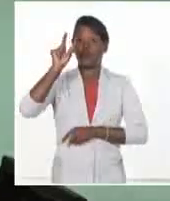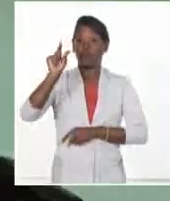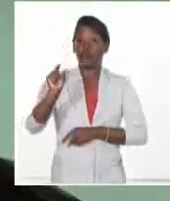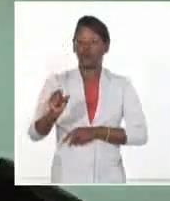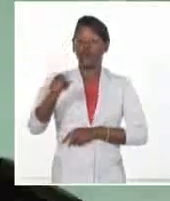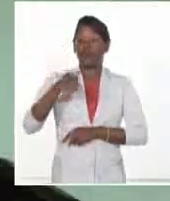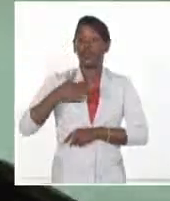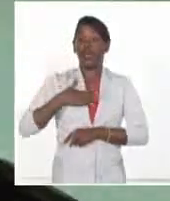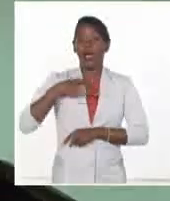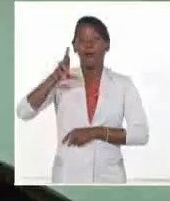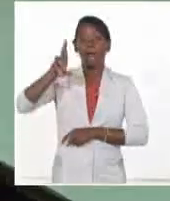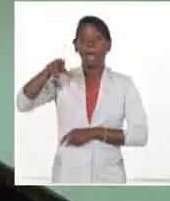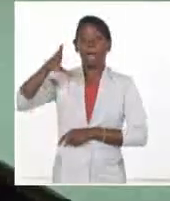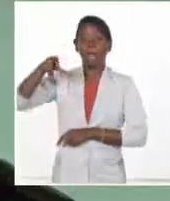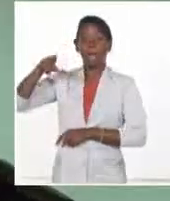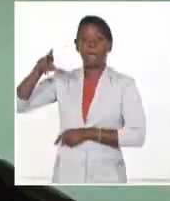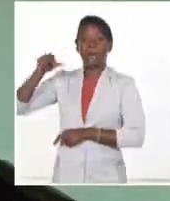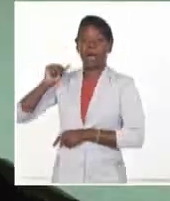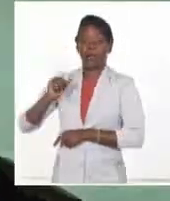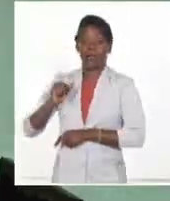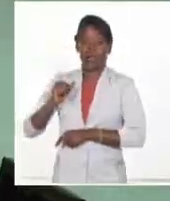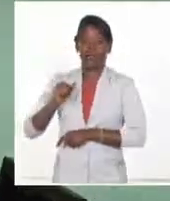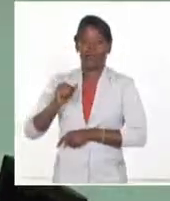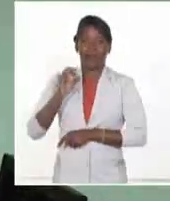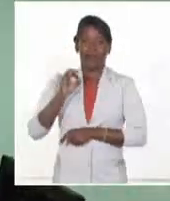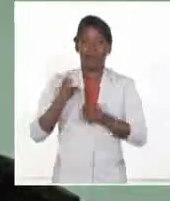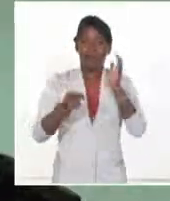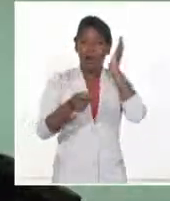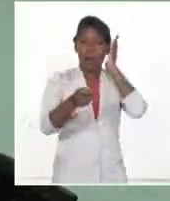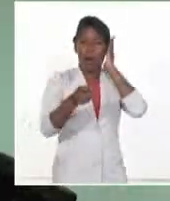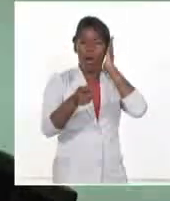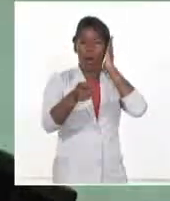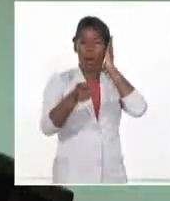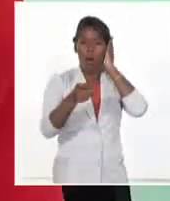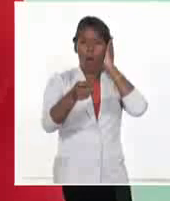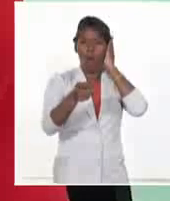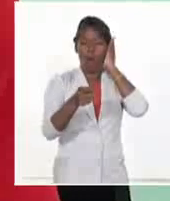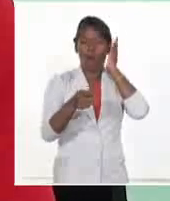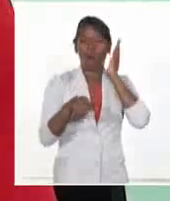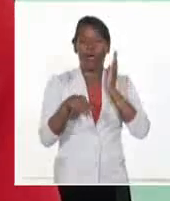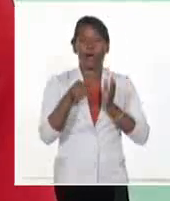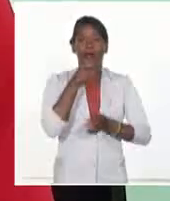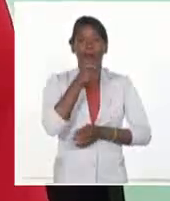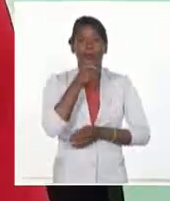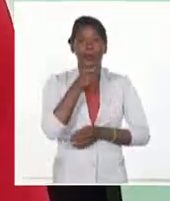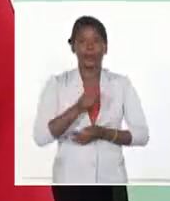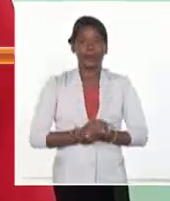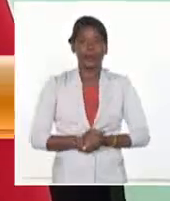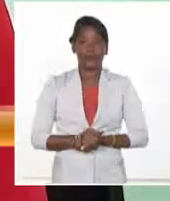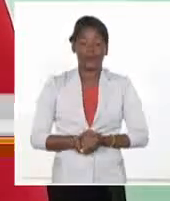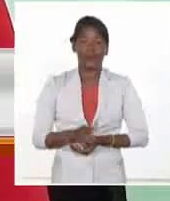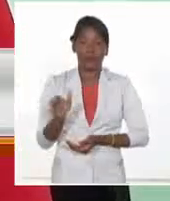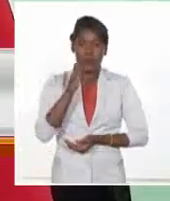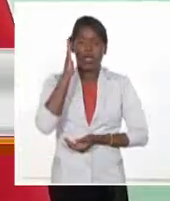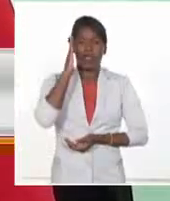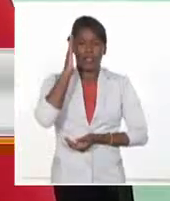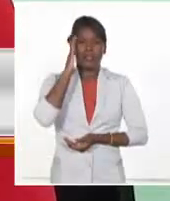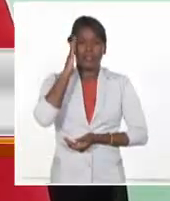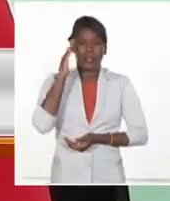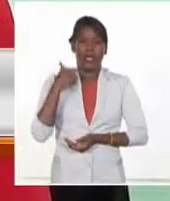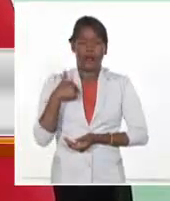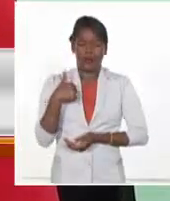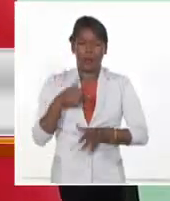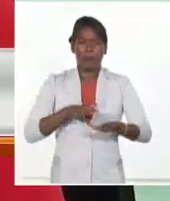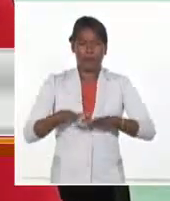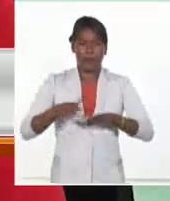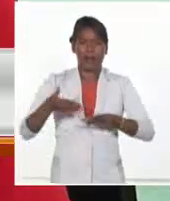en esta misma distancia de 10 metros. Vamos a escuchar sus declaraciones. Un título que se esperaba por la delegación y era un compromiso que